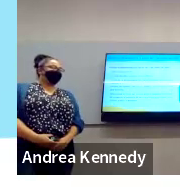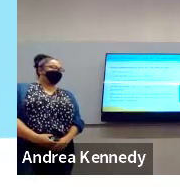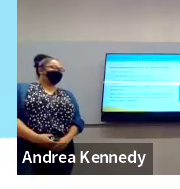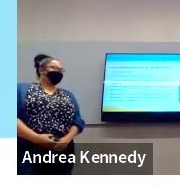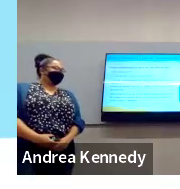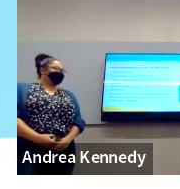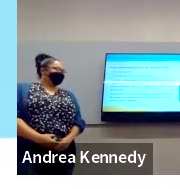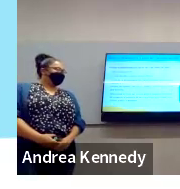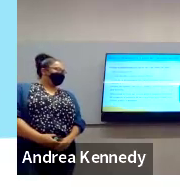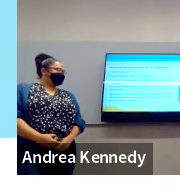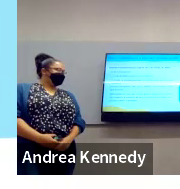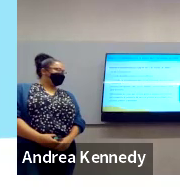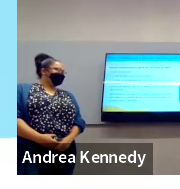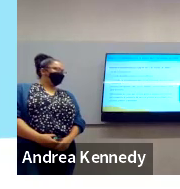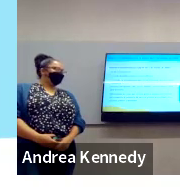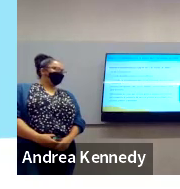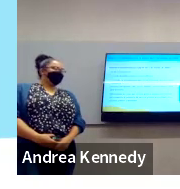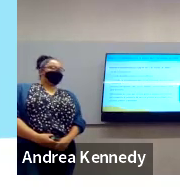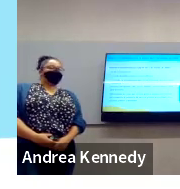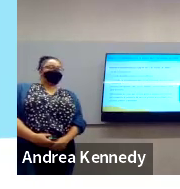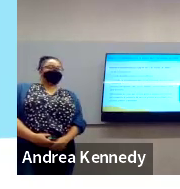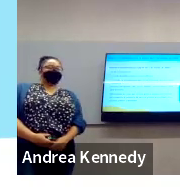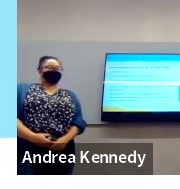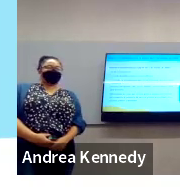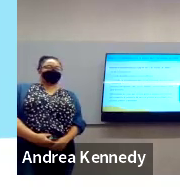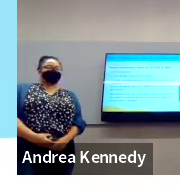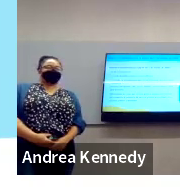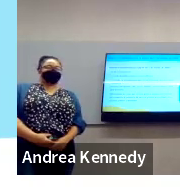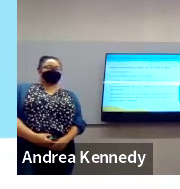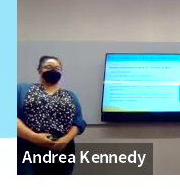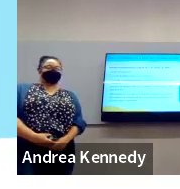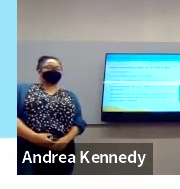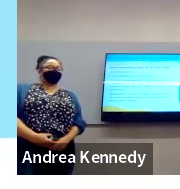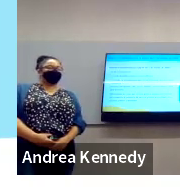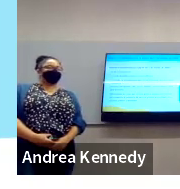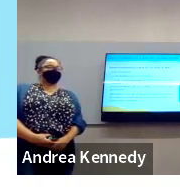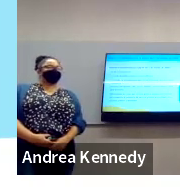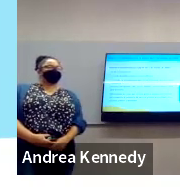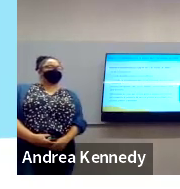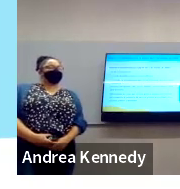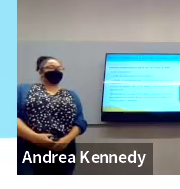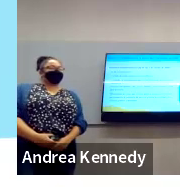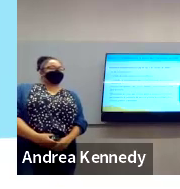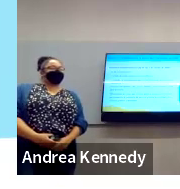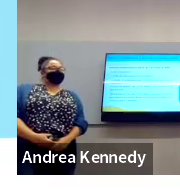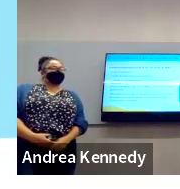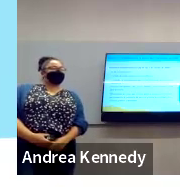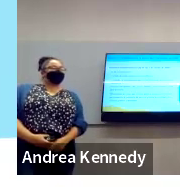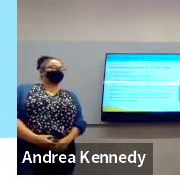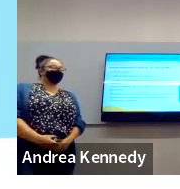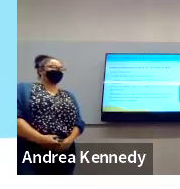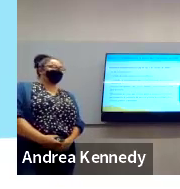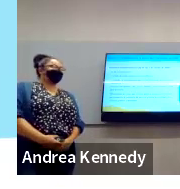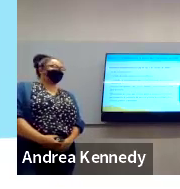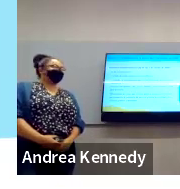y especificar cuáles son los servicios públicos que se le van a estar cobrando en ese importe de renta.